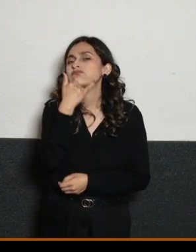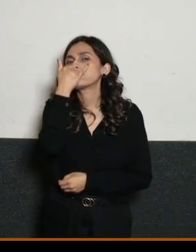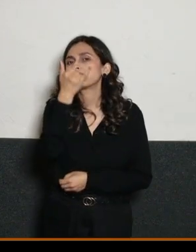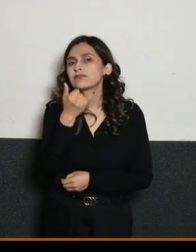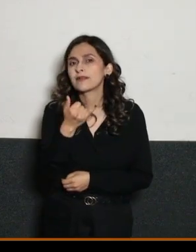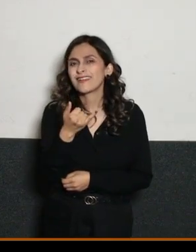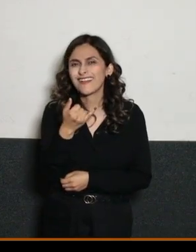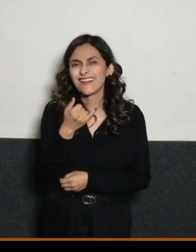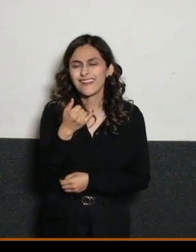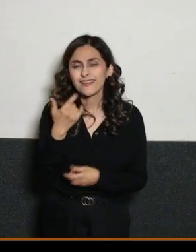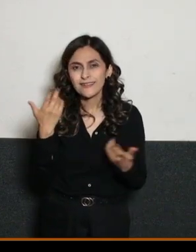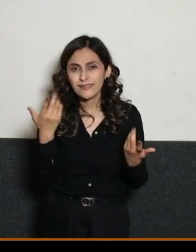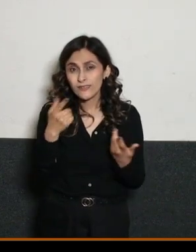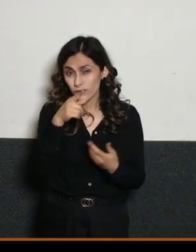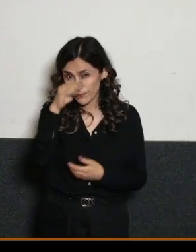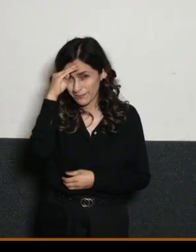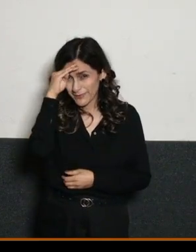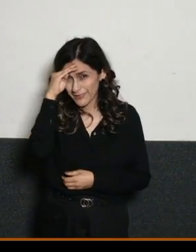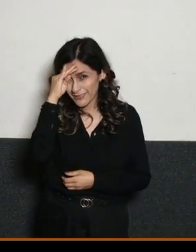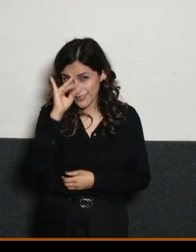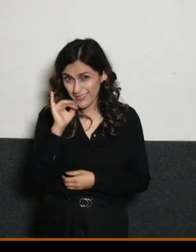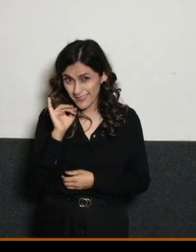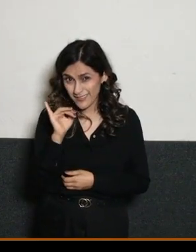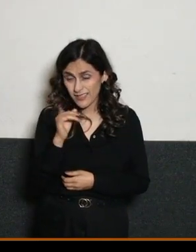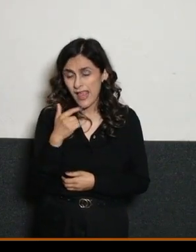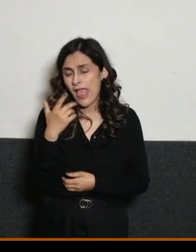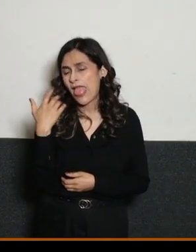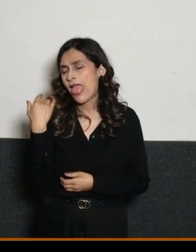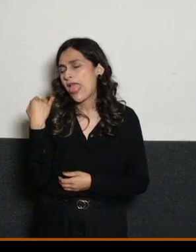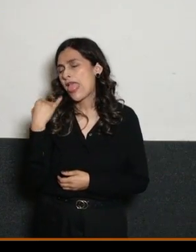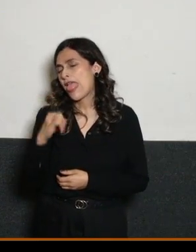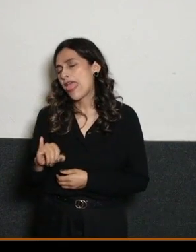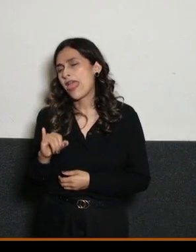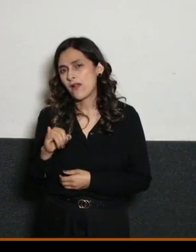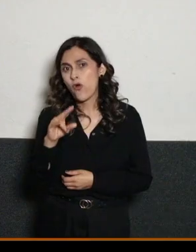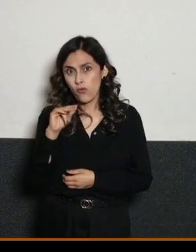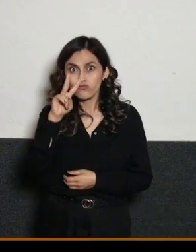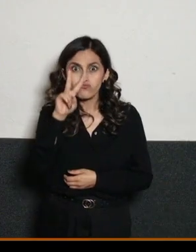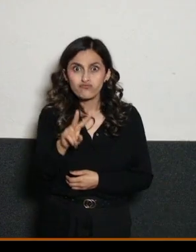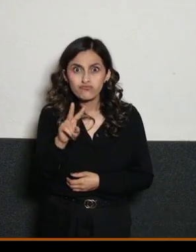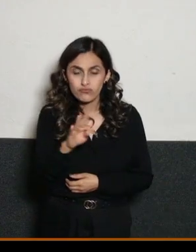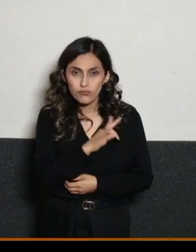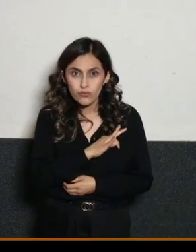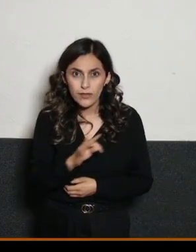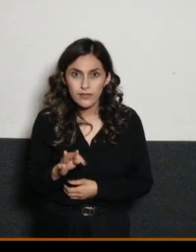¿Ustedes qué creen? ¿Estamos sobreestimando o estamos subestimando la inteligencia artificial?